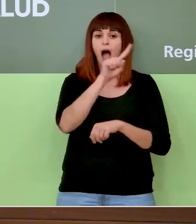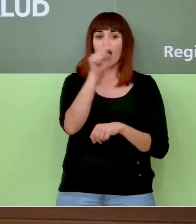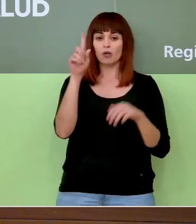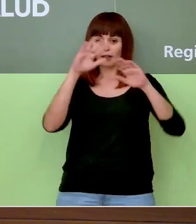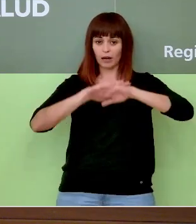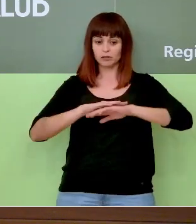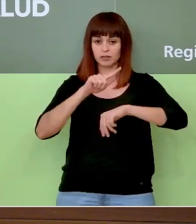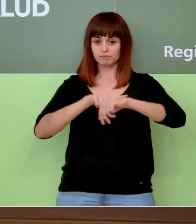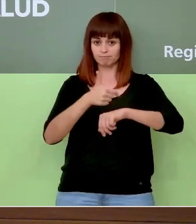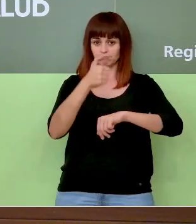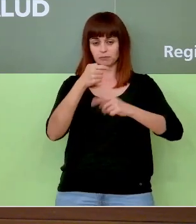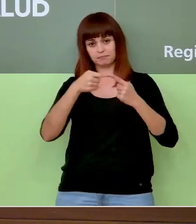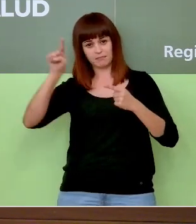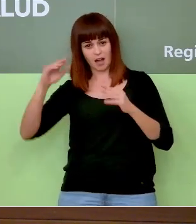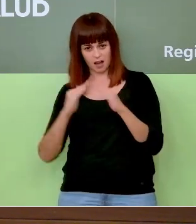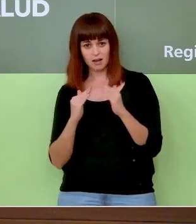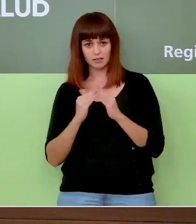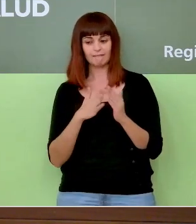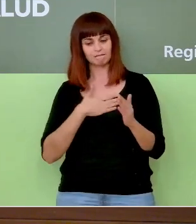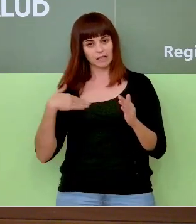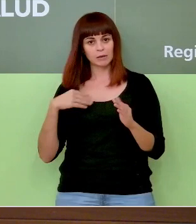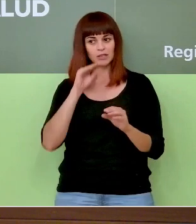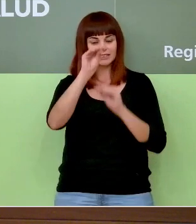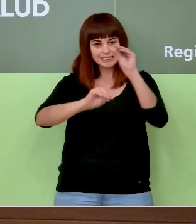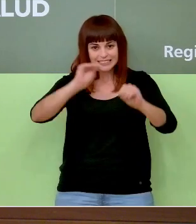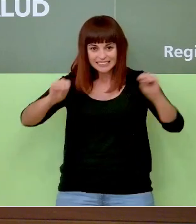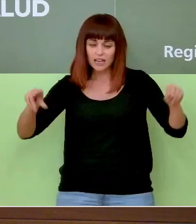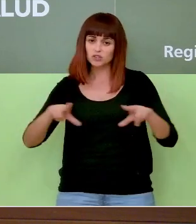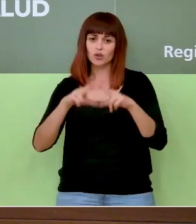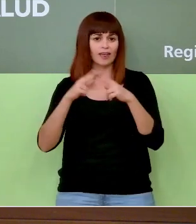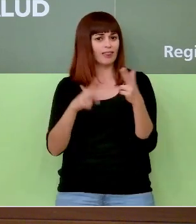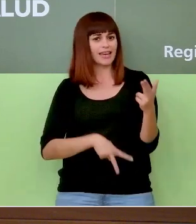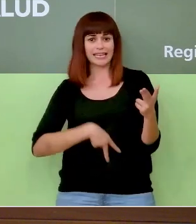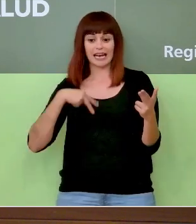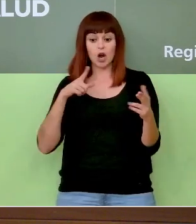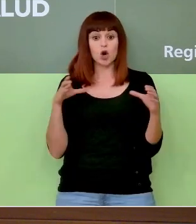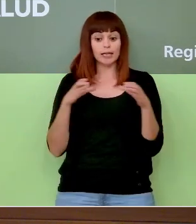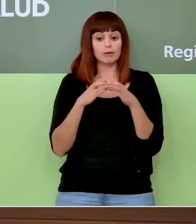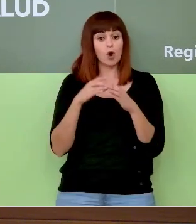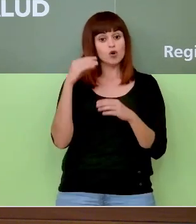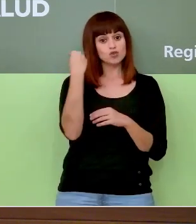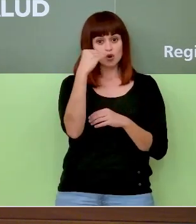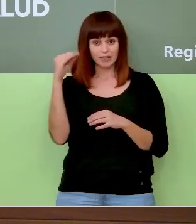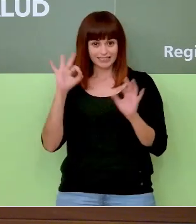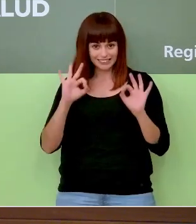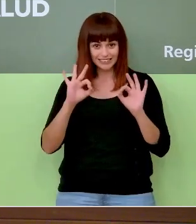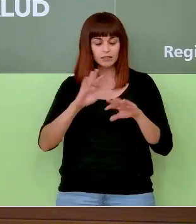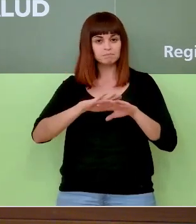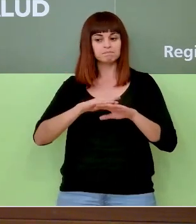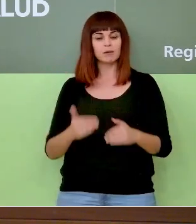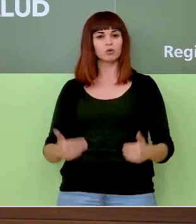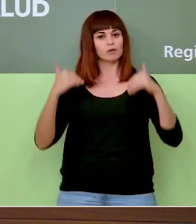horas. Es por ello por lo que queremos incidir en ese llamamiento a la sociedad en general y a los colectivos más jóvenes en particular, para que asuman